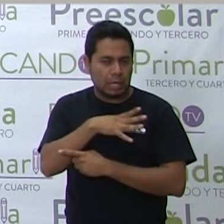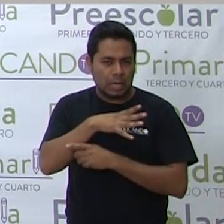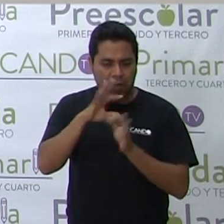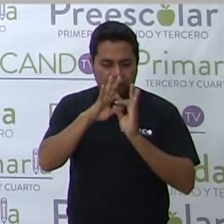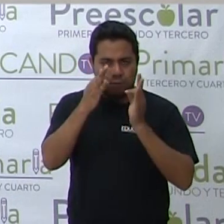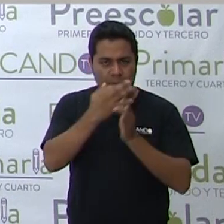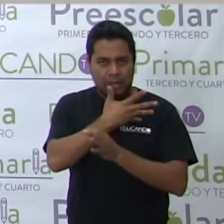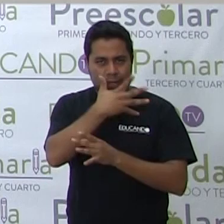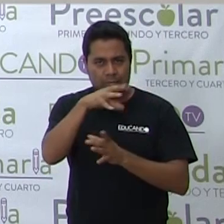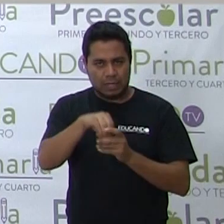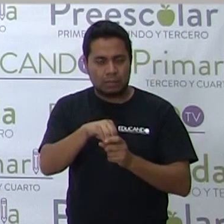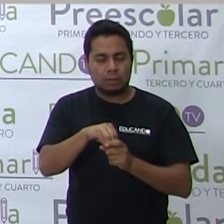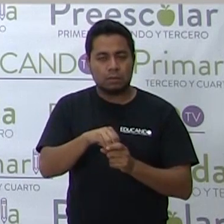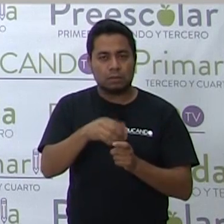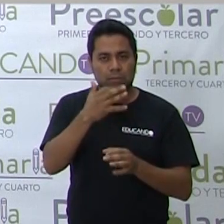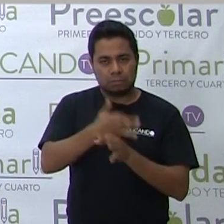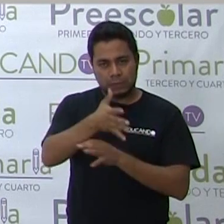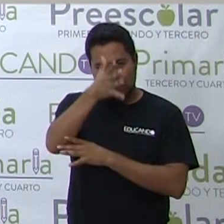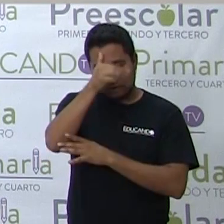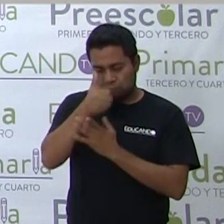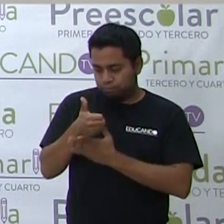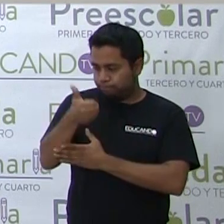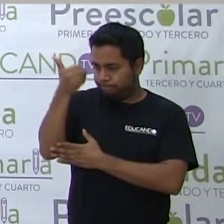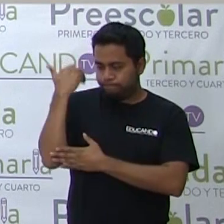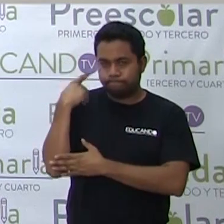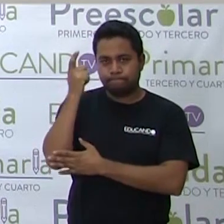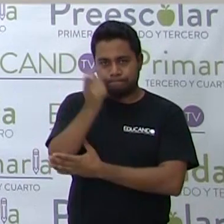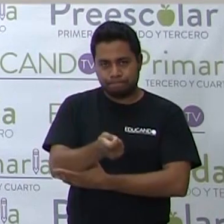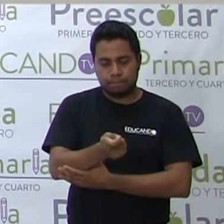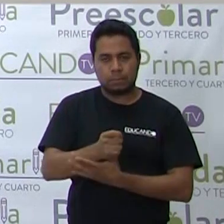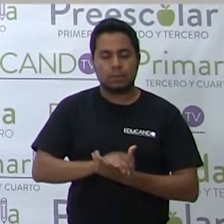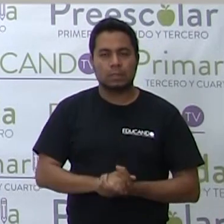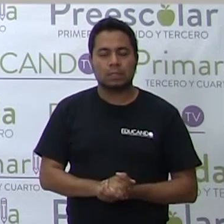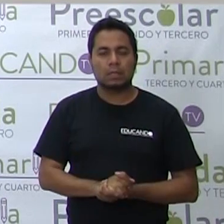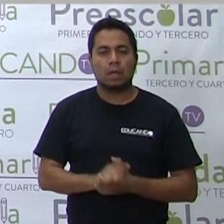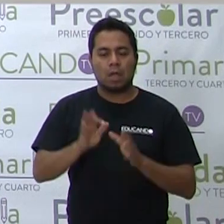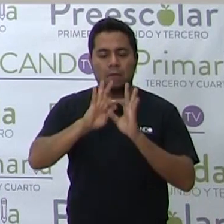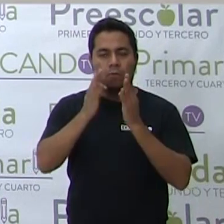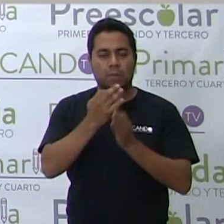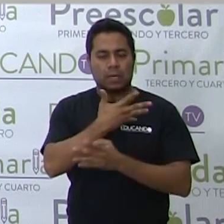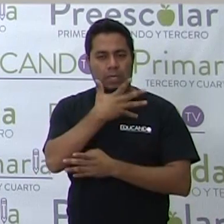general vamos a recordar sí la fórmula